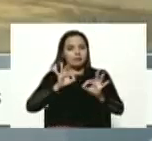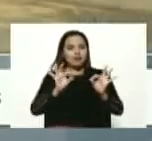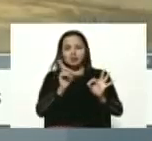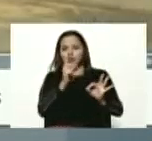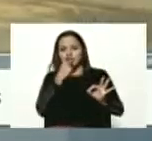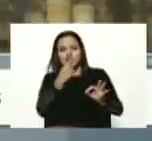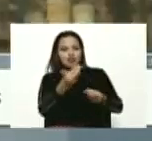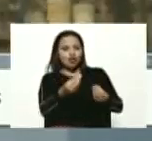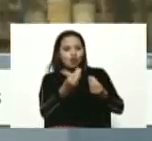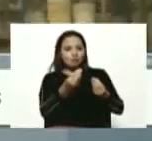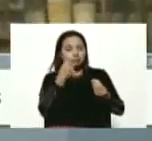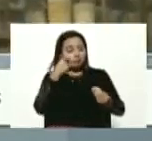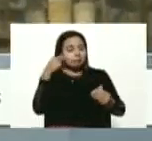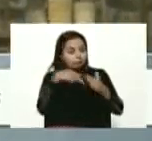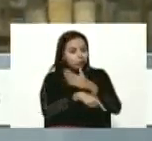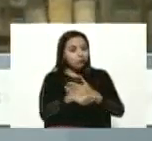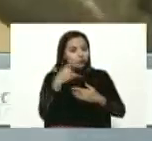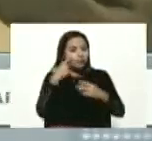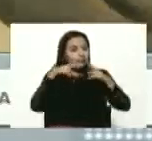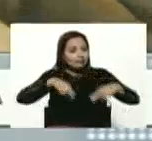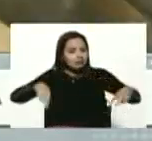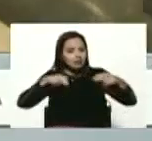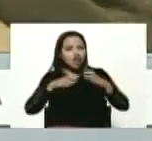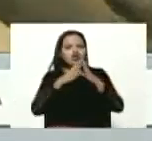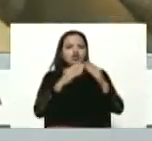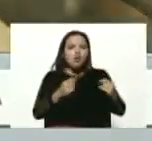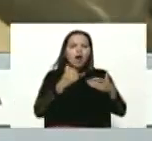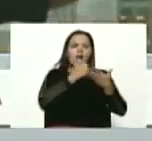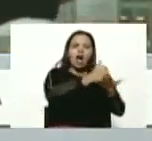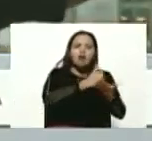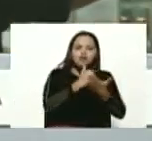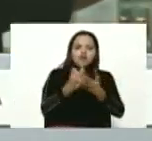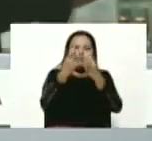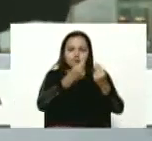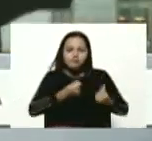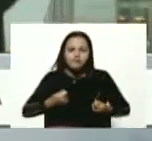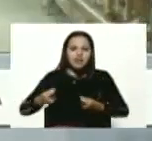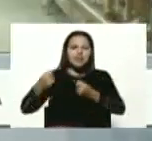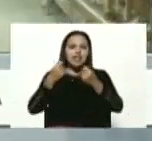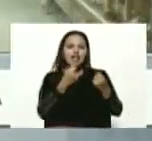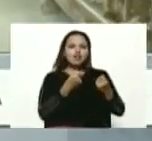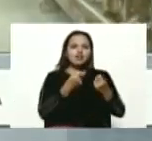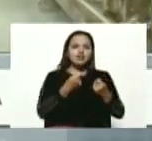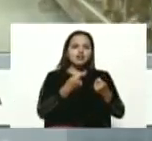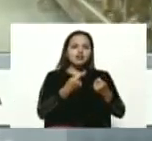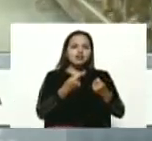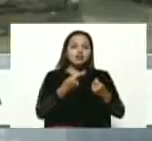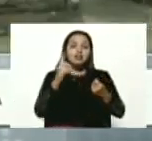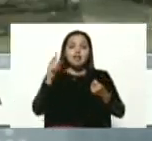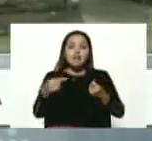llama. Métele la lupa a todos los créditos, financiamiento, condiciones blandas,